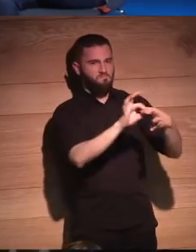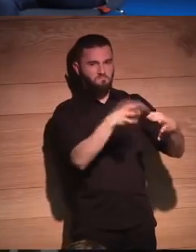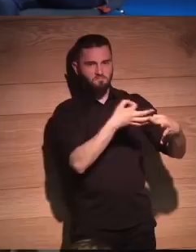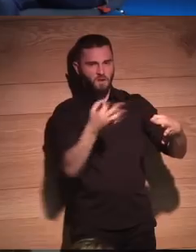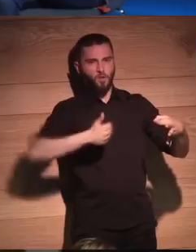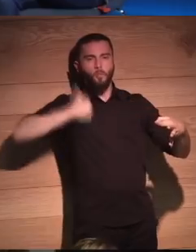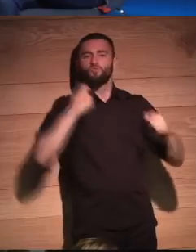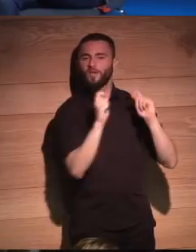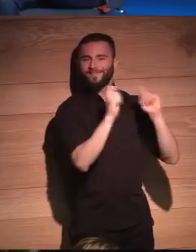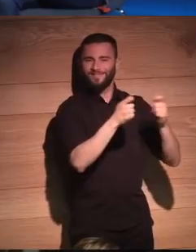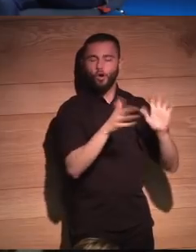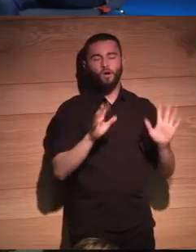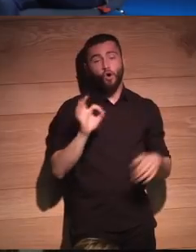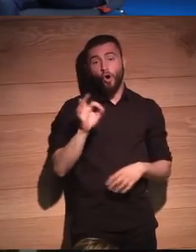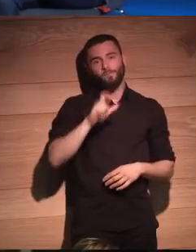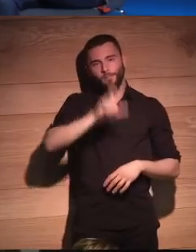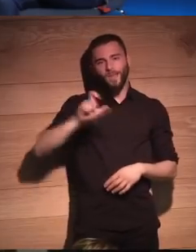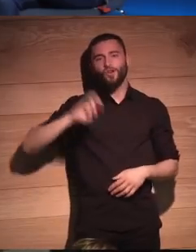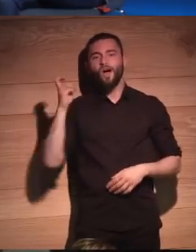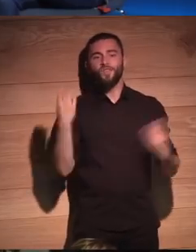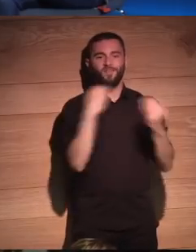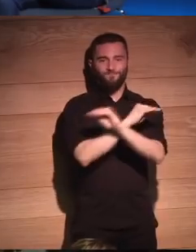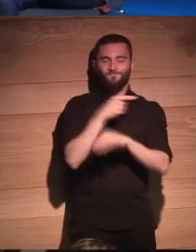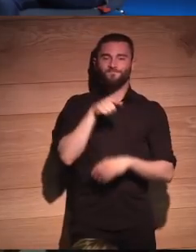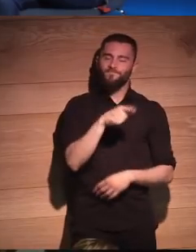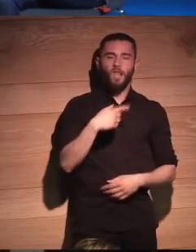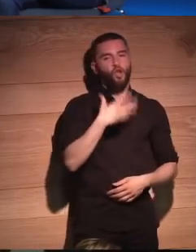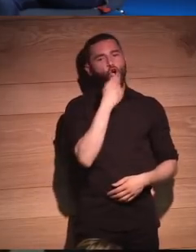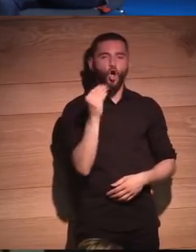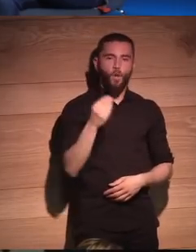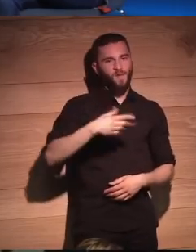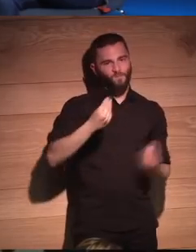piensan que es un actor demasiado joven para encarnar el personaje de Batman.